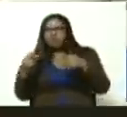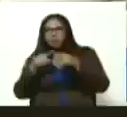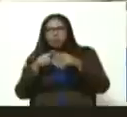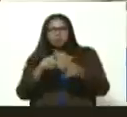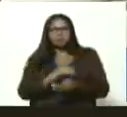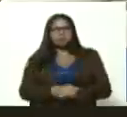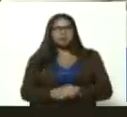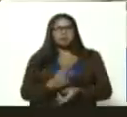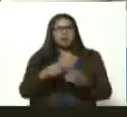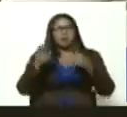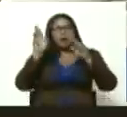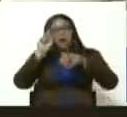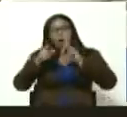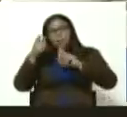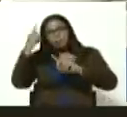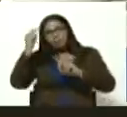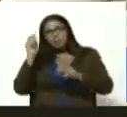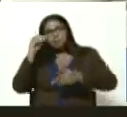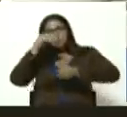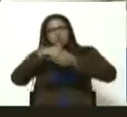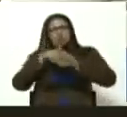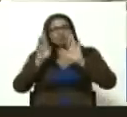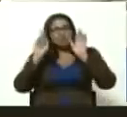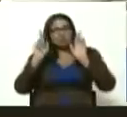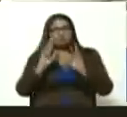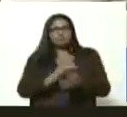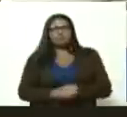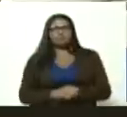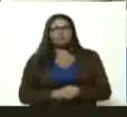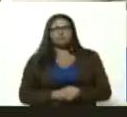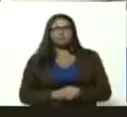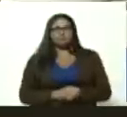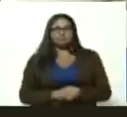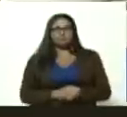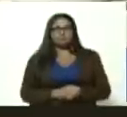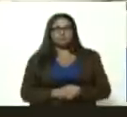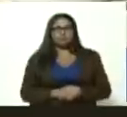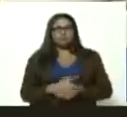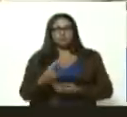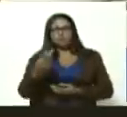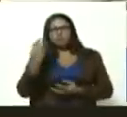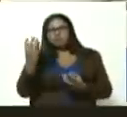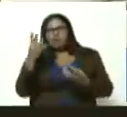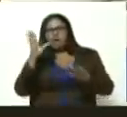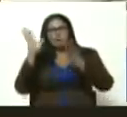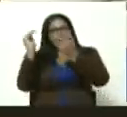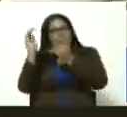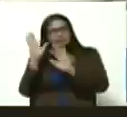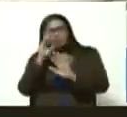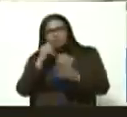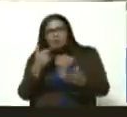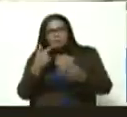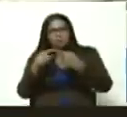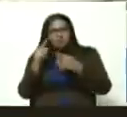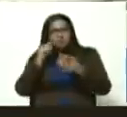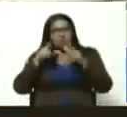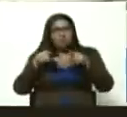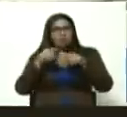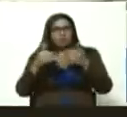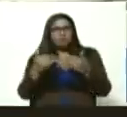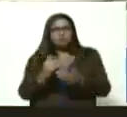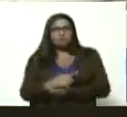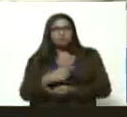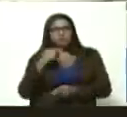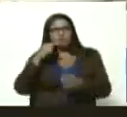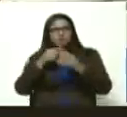pero algún día les llegará el momento de imponer los no no habríamos muchas esperanzas pero pero es un escenario en el cual hay